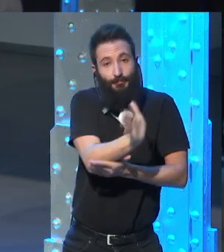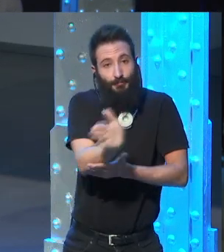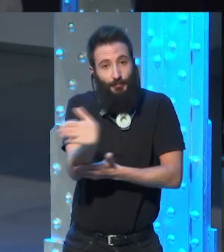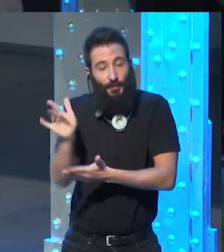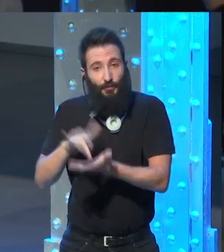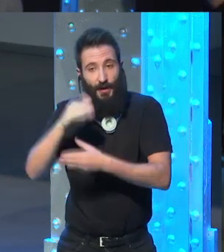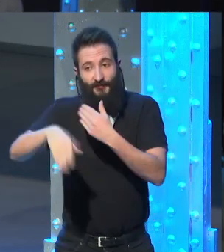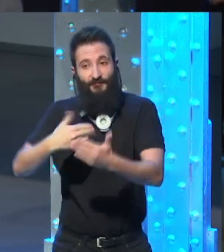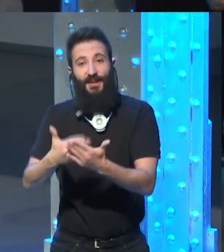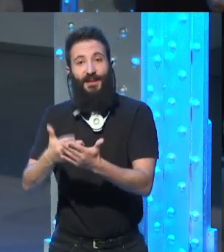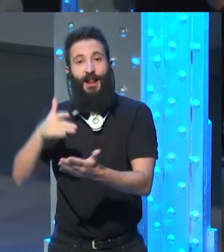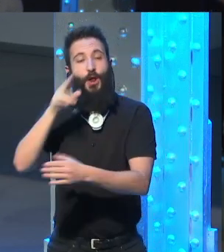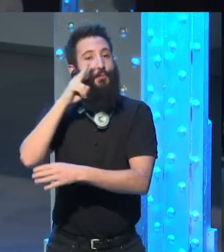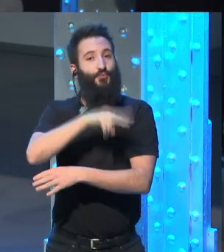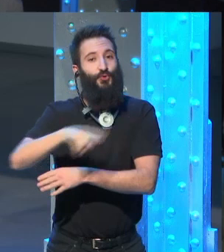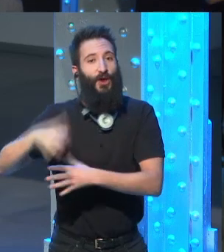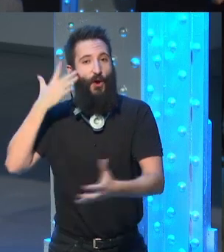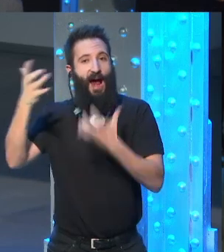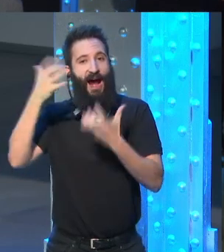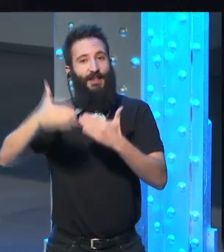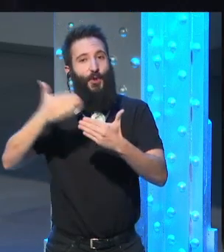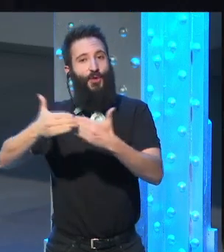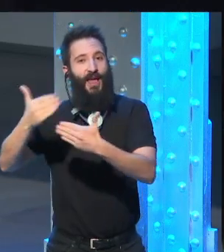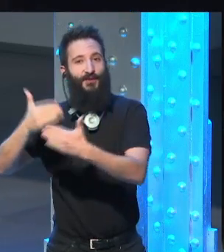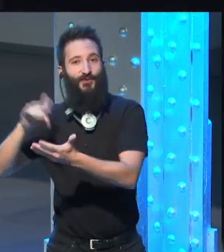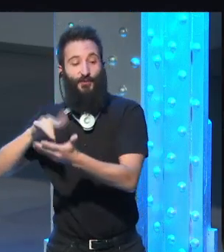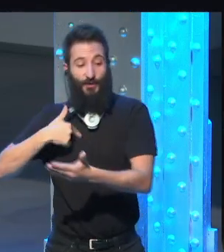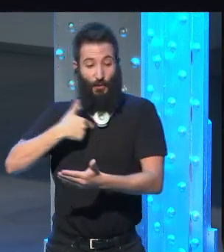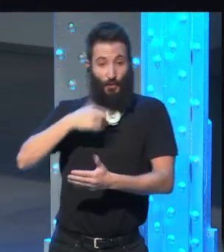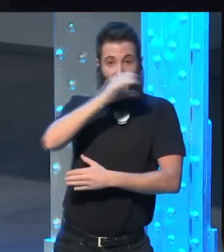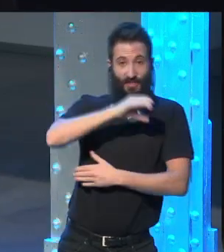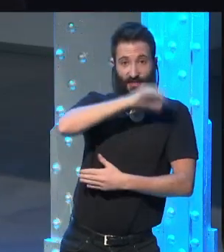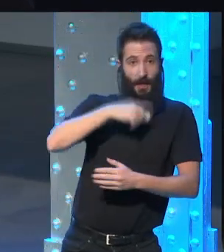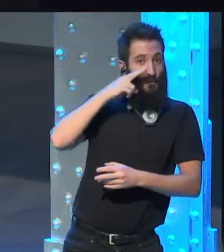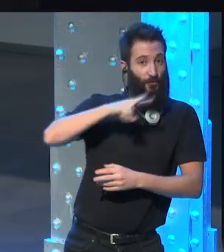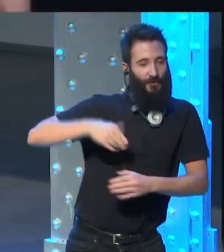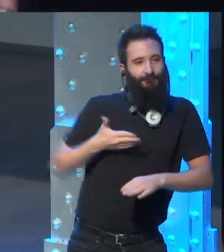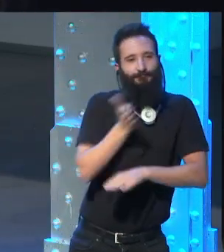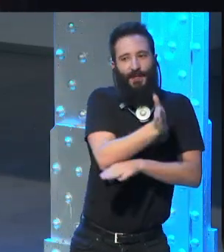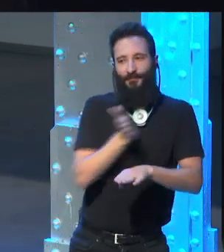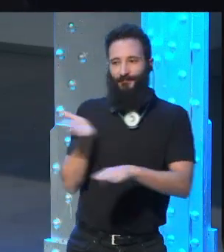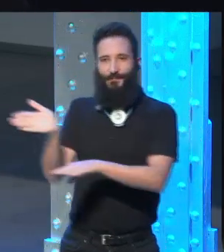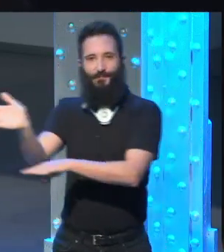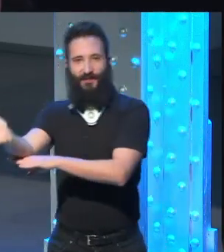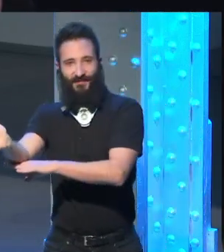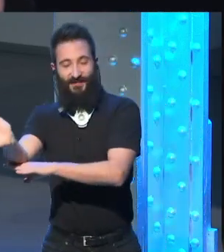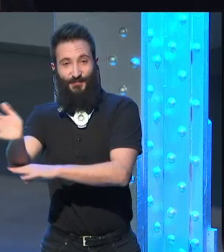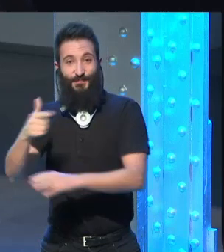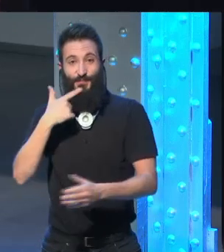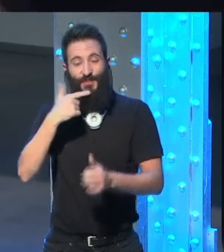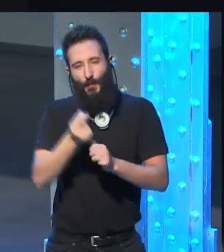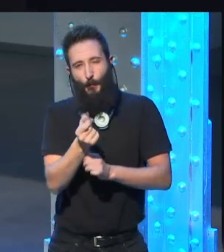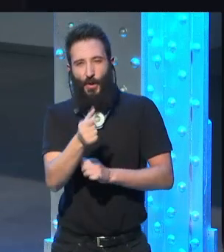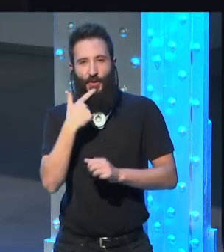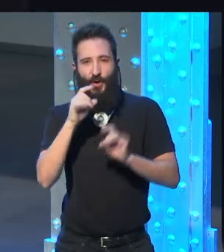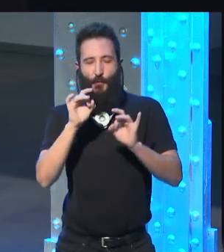hacia el Museo de Arte Moderno, y lo que yo proponía lo llevaba al Museo de Ciencia. Y lo llevamos oscilando a mí. Y eso un poco porque